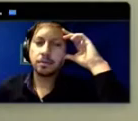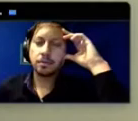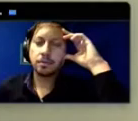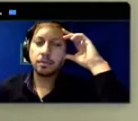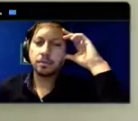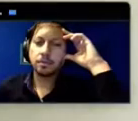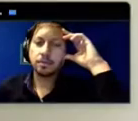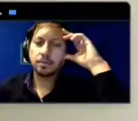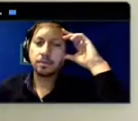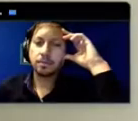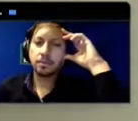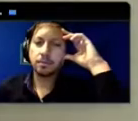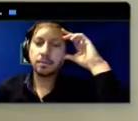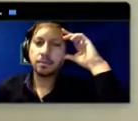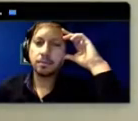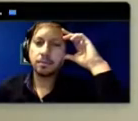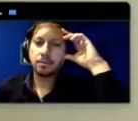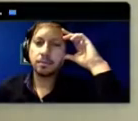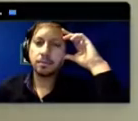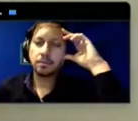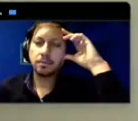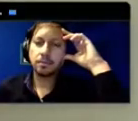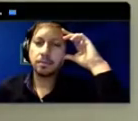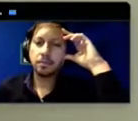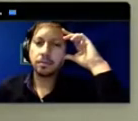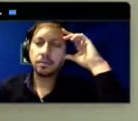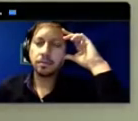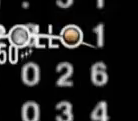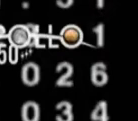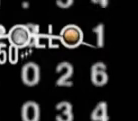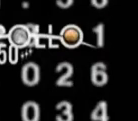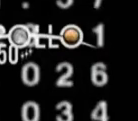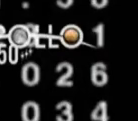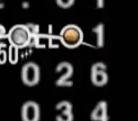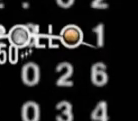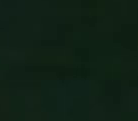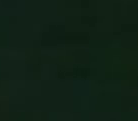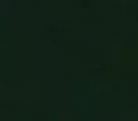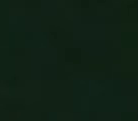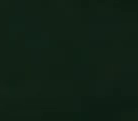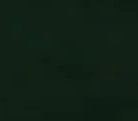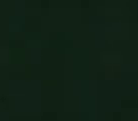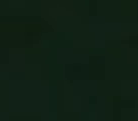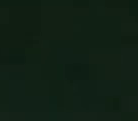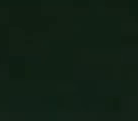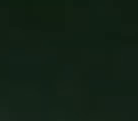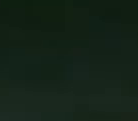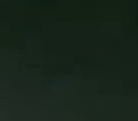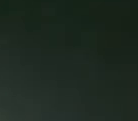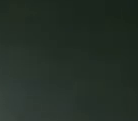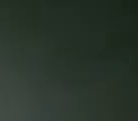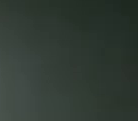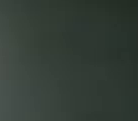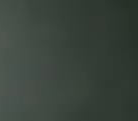suministro, los dejan allá, y en octubre del 2024 iría el primer grupo